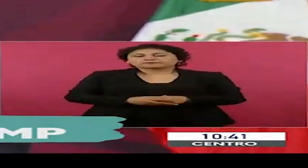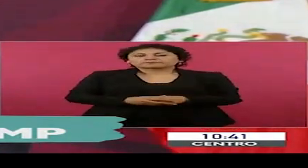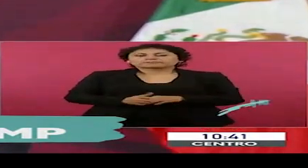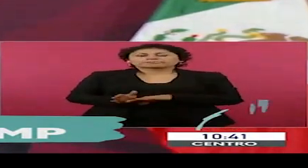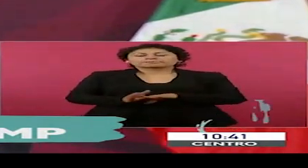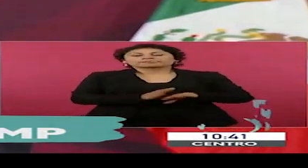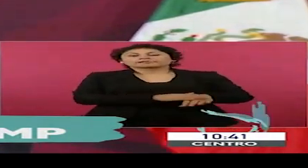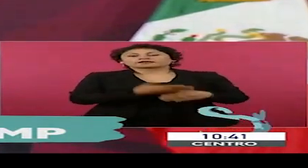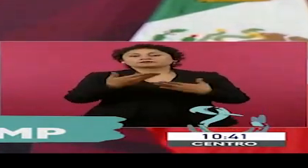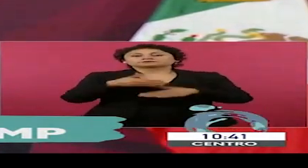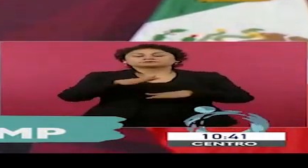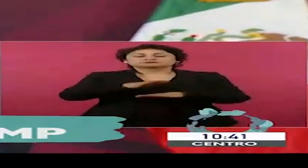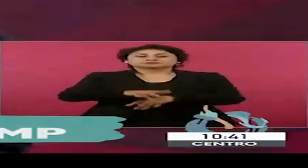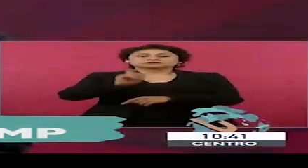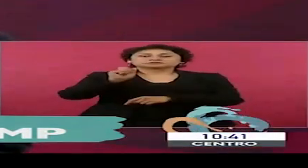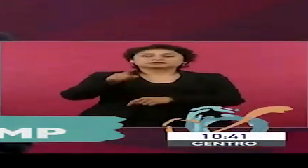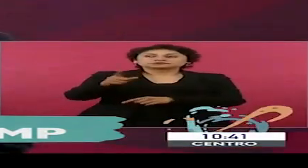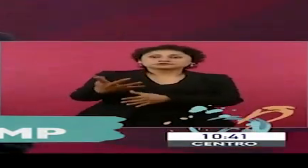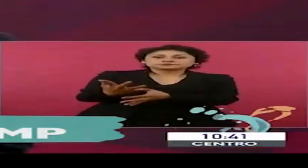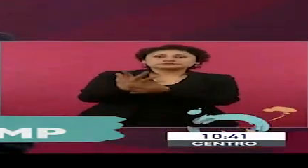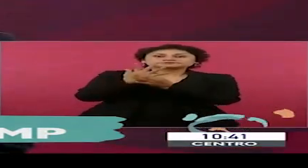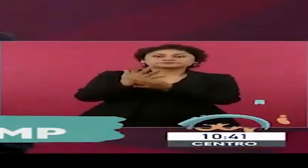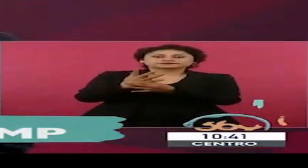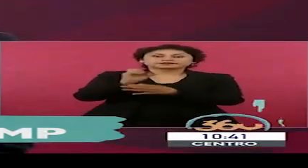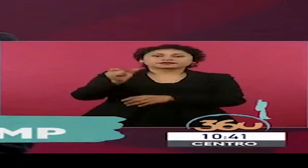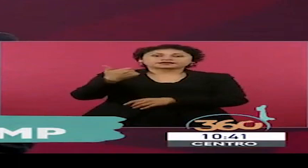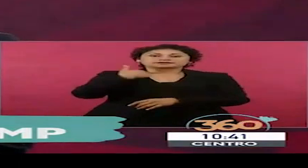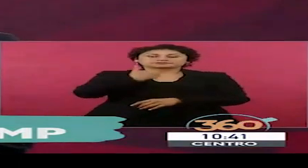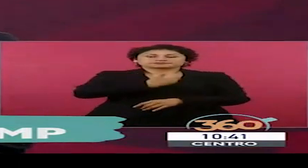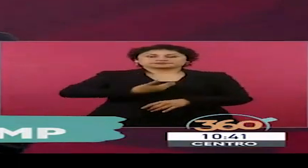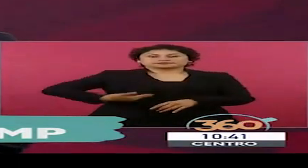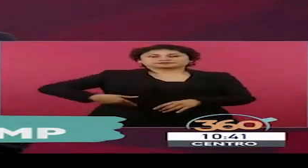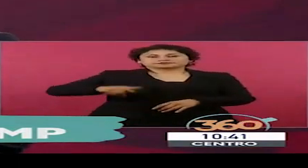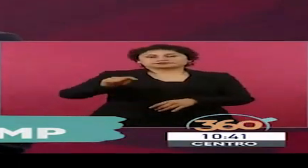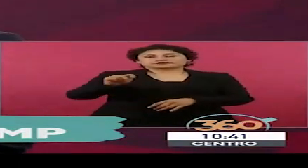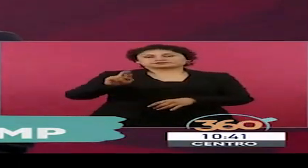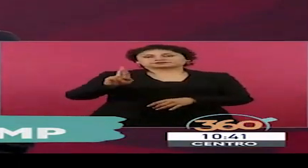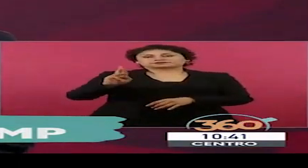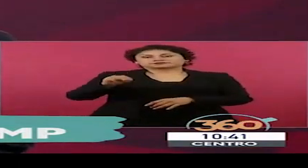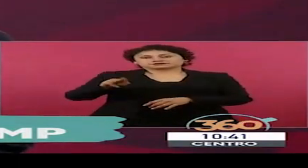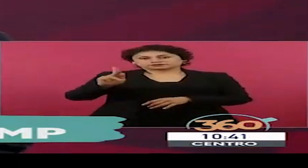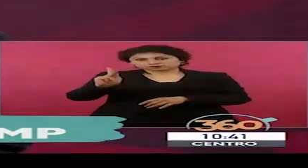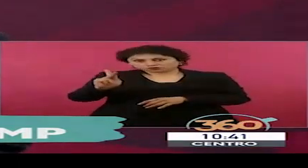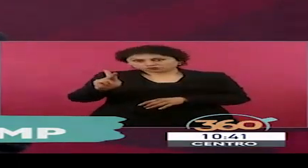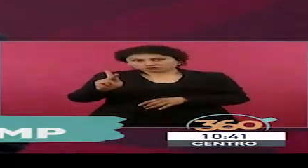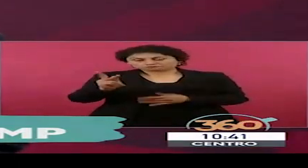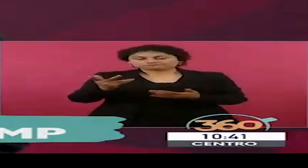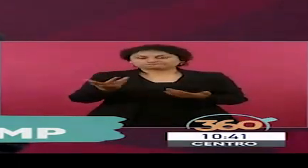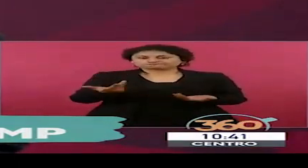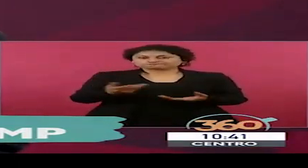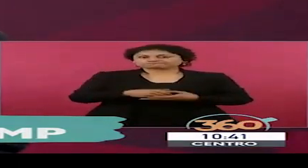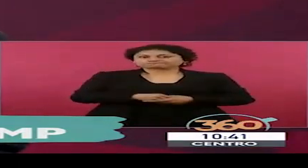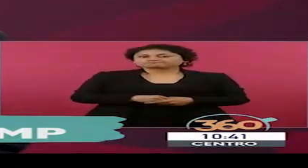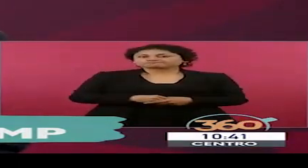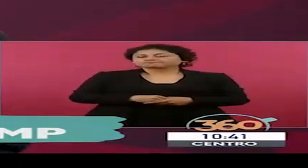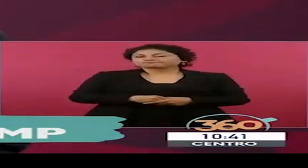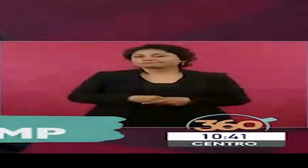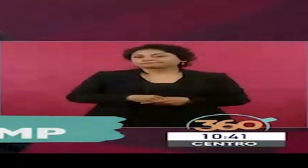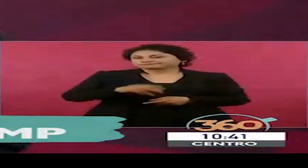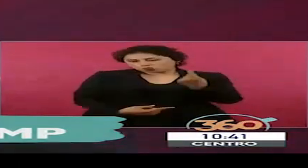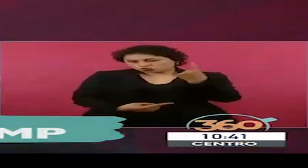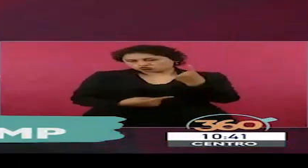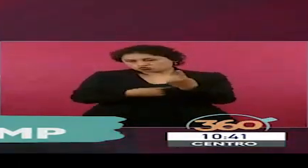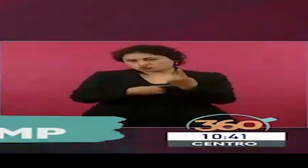las declaraciones de del expresidente Trump hubo un momento de mucha